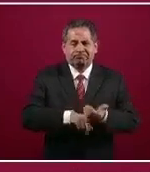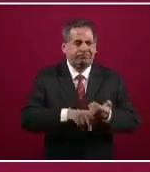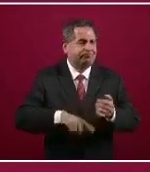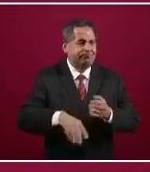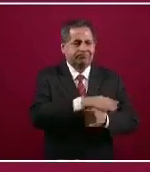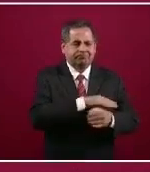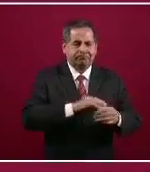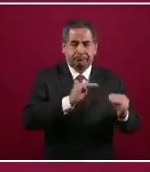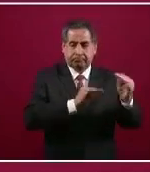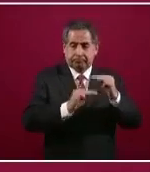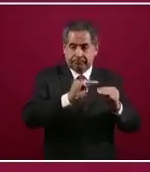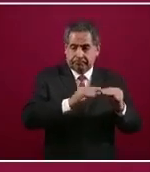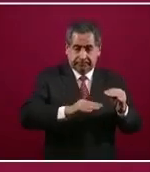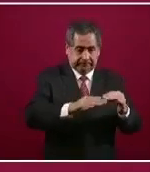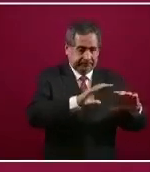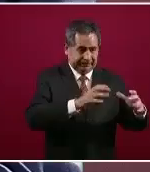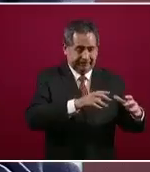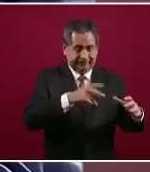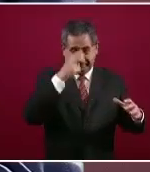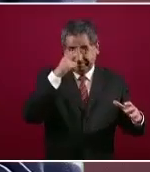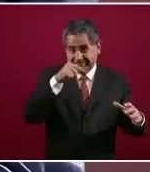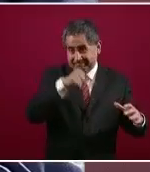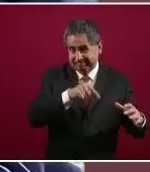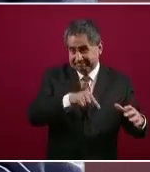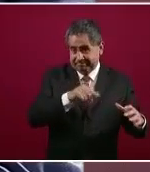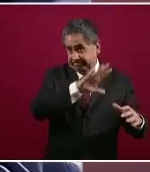Es la región de México